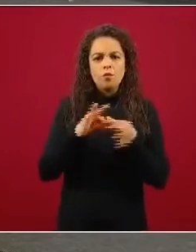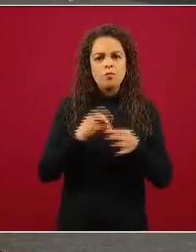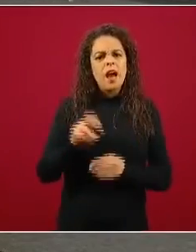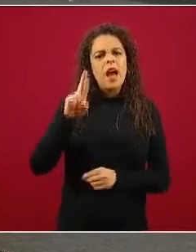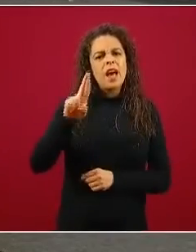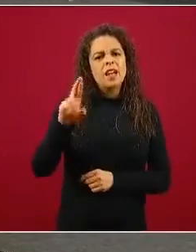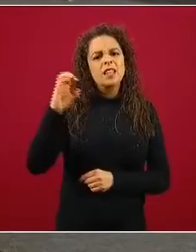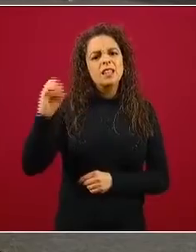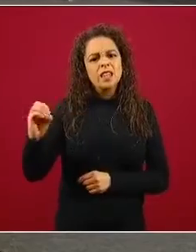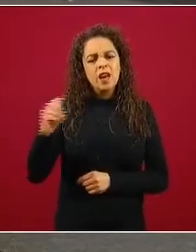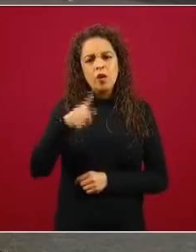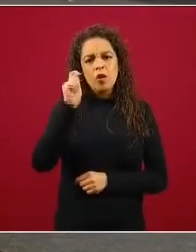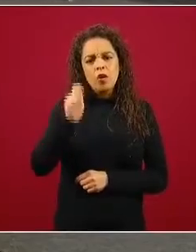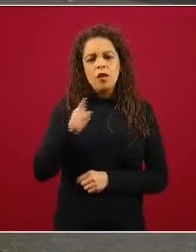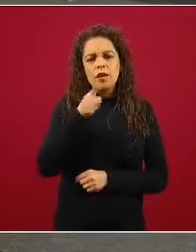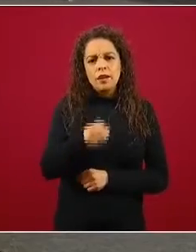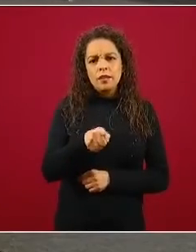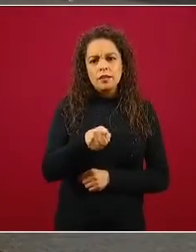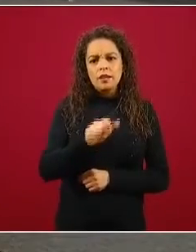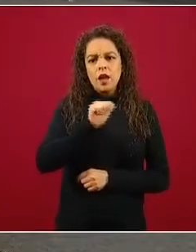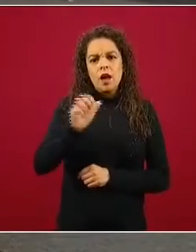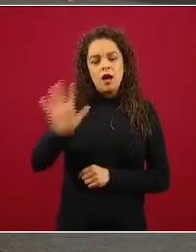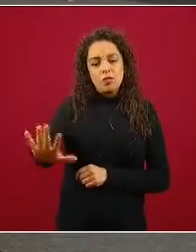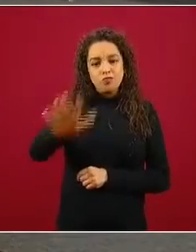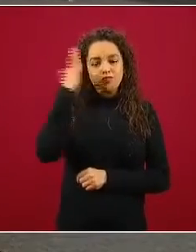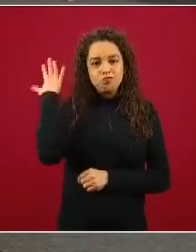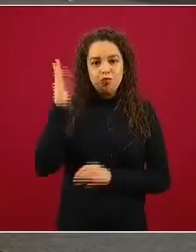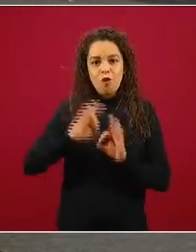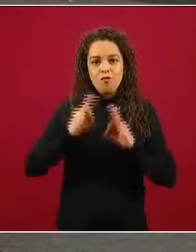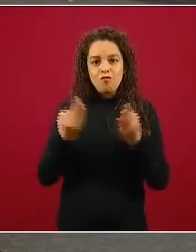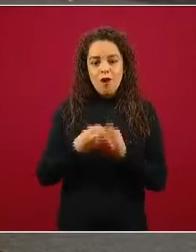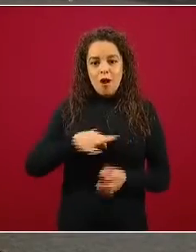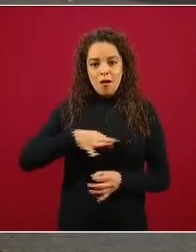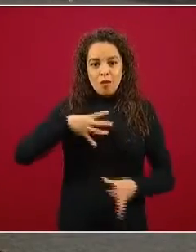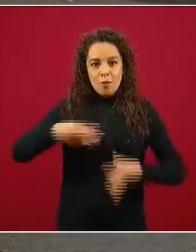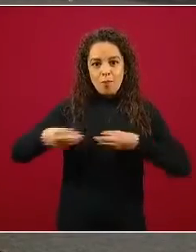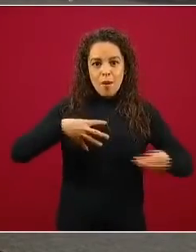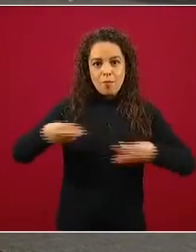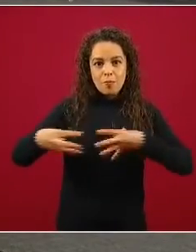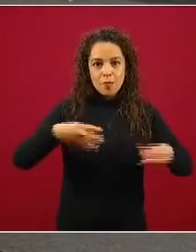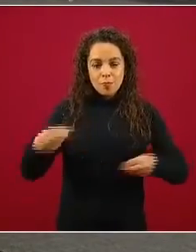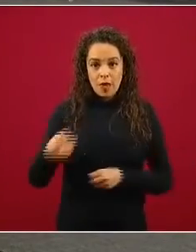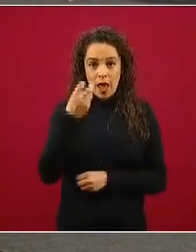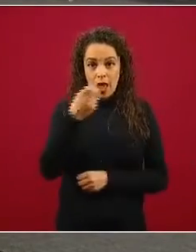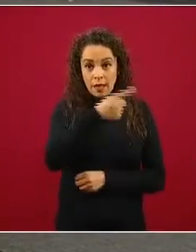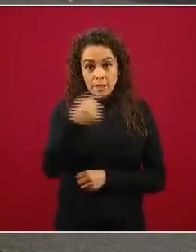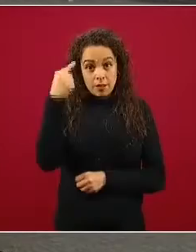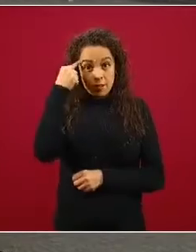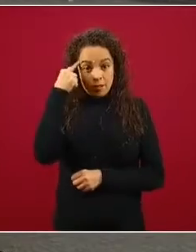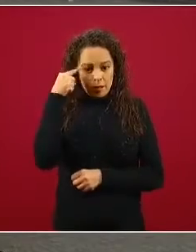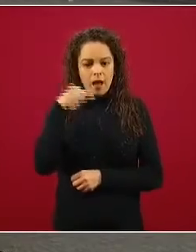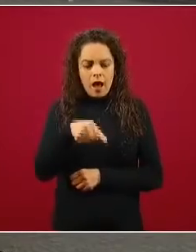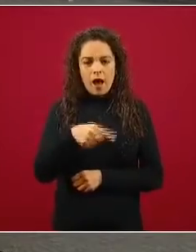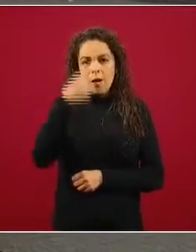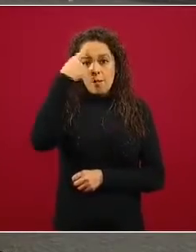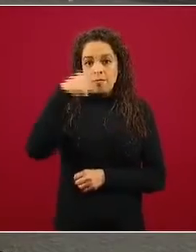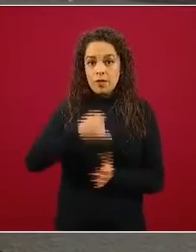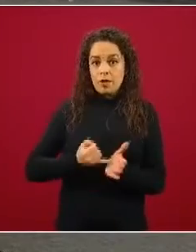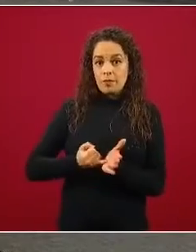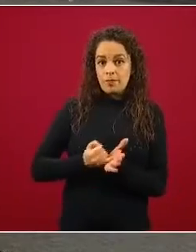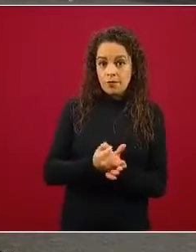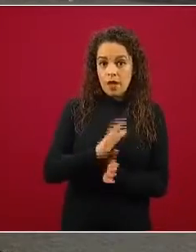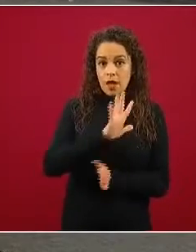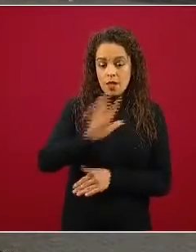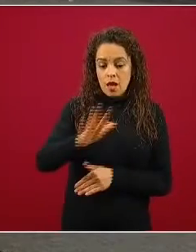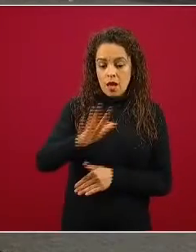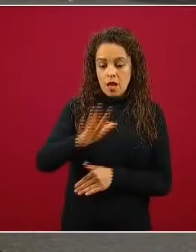este número de cuantificación de la velocidad de la transmisión del virus. ¿Se tomó en cuenta para decidir que ya se terminaba la jornada de sana